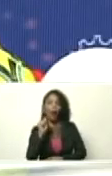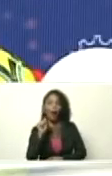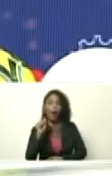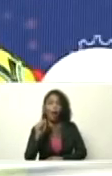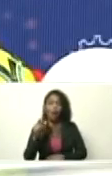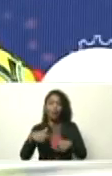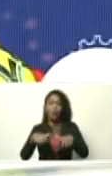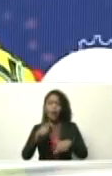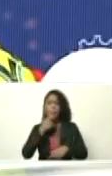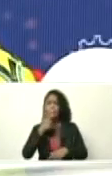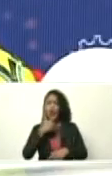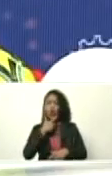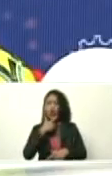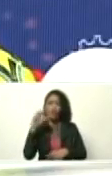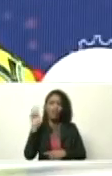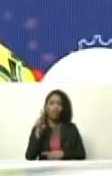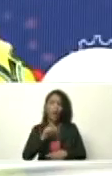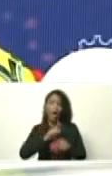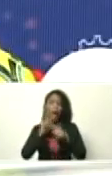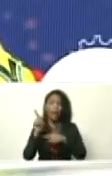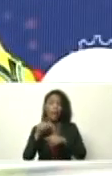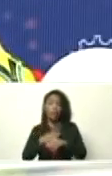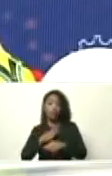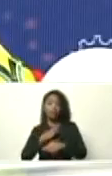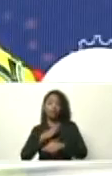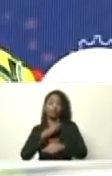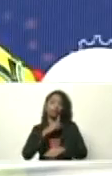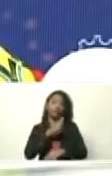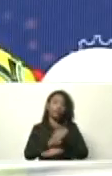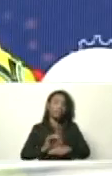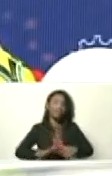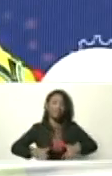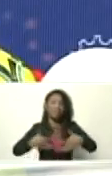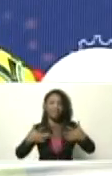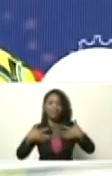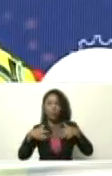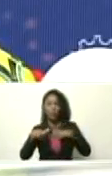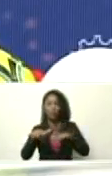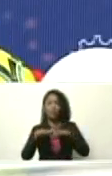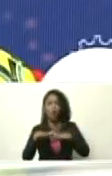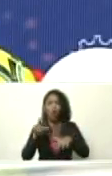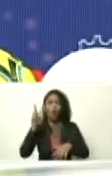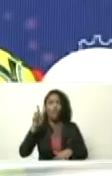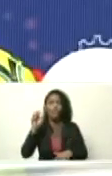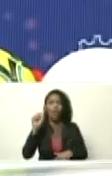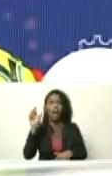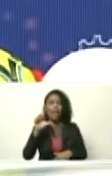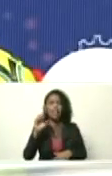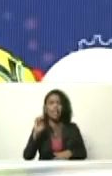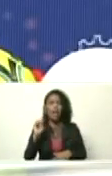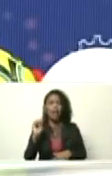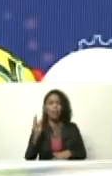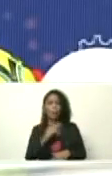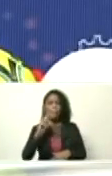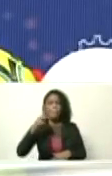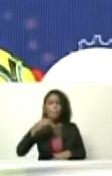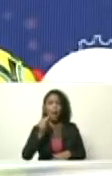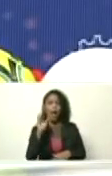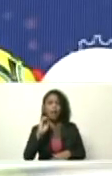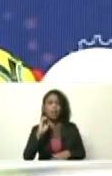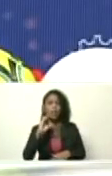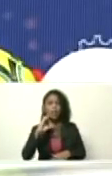de Venezuela al que hay que ir para disfrutar su hermosura, es Valle de la Pascua. Adelante,